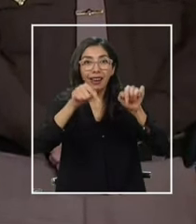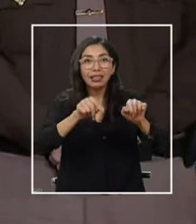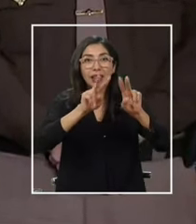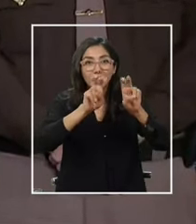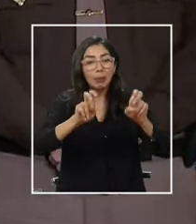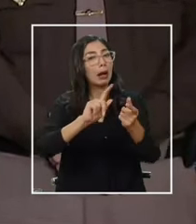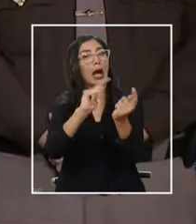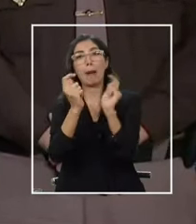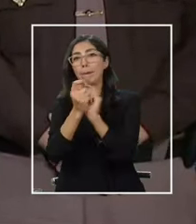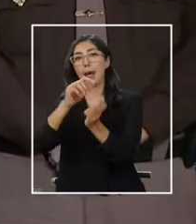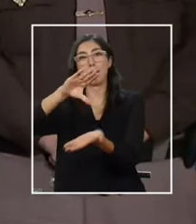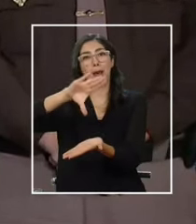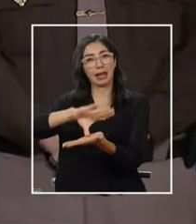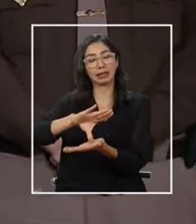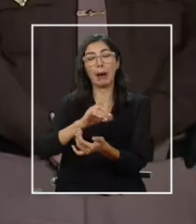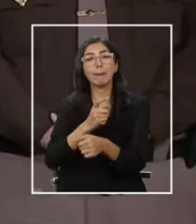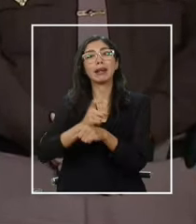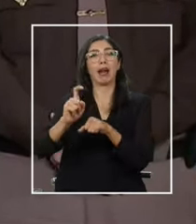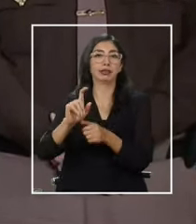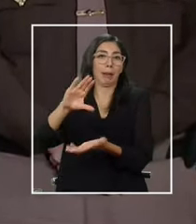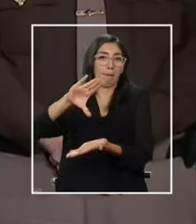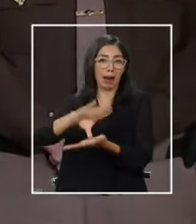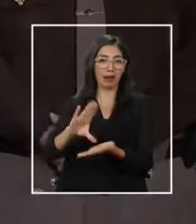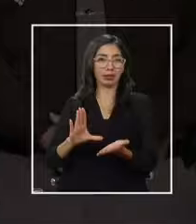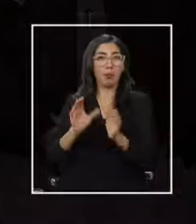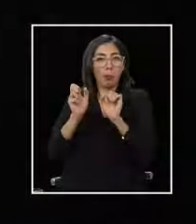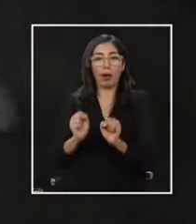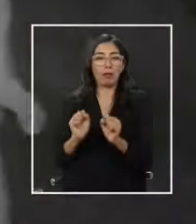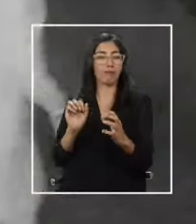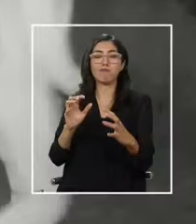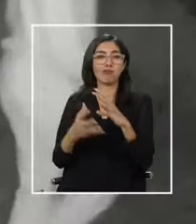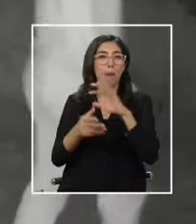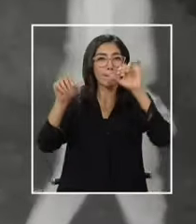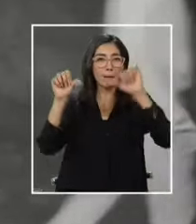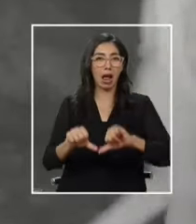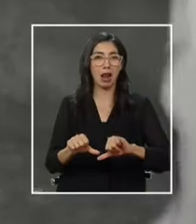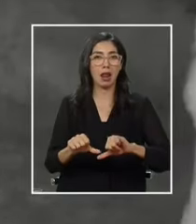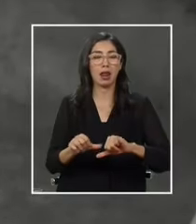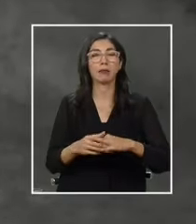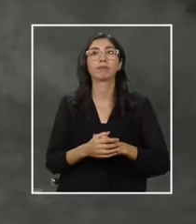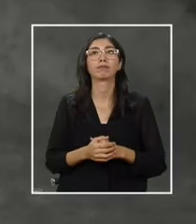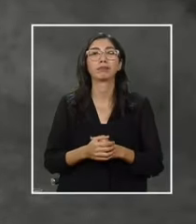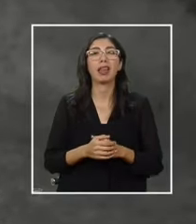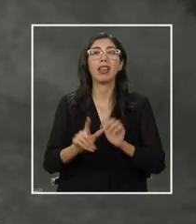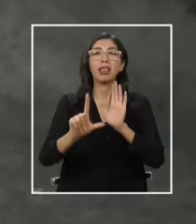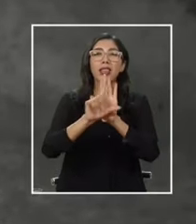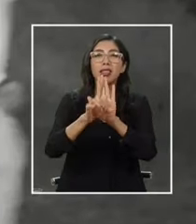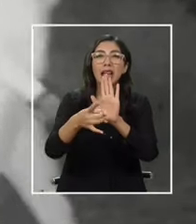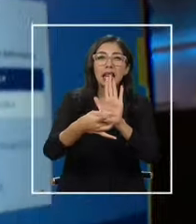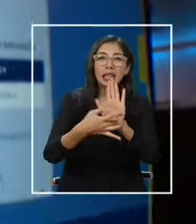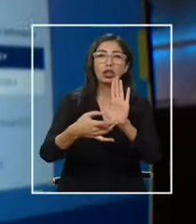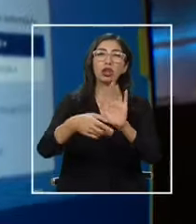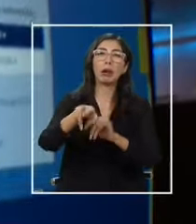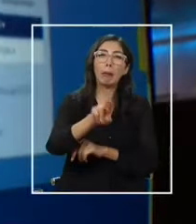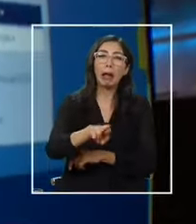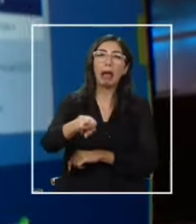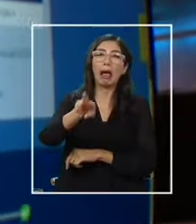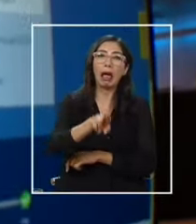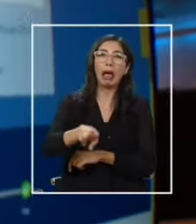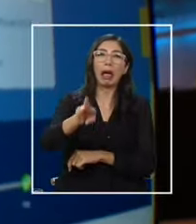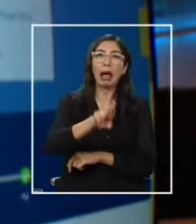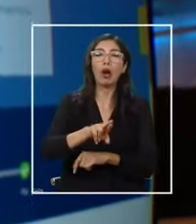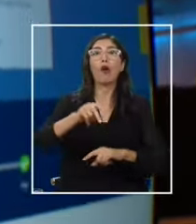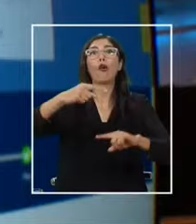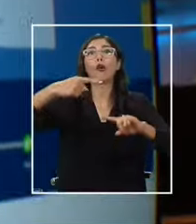un problema que amenazará al país y al final puede destrozarlo. Pero esta ola de delitos también ha hecho que todos los ojos se